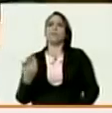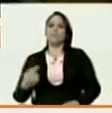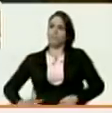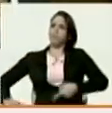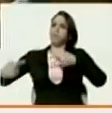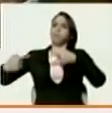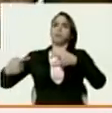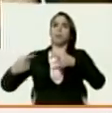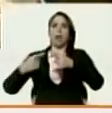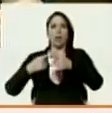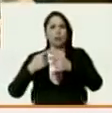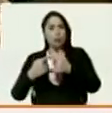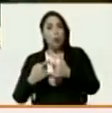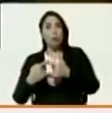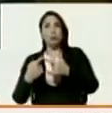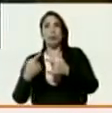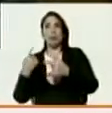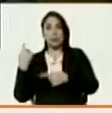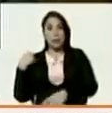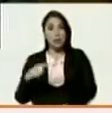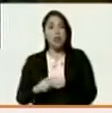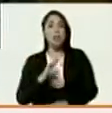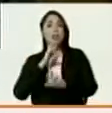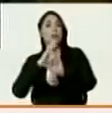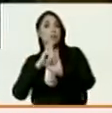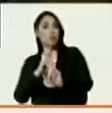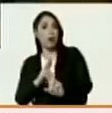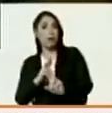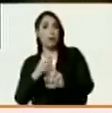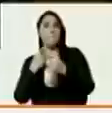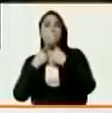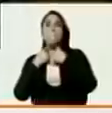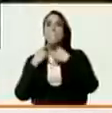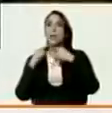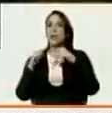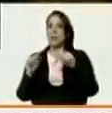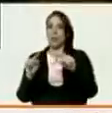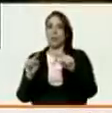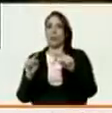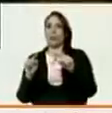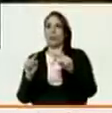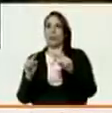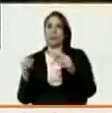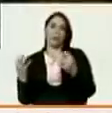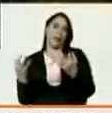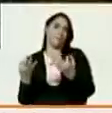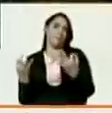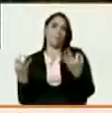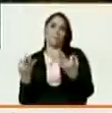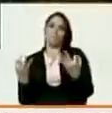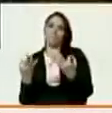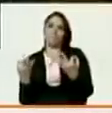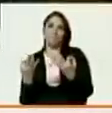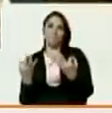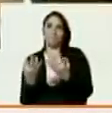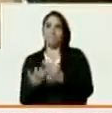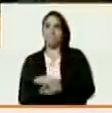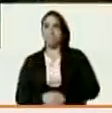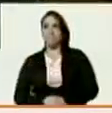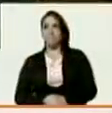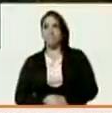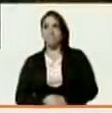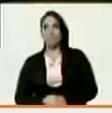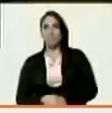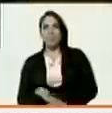Se tiene este resultado. Los perdedores, malos perdedores, como siempre, ¿no? Tratan